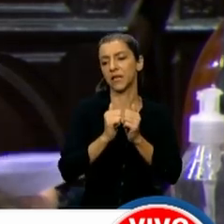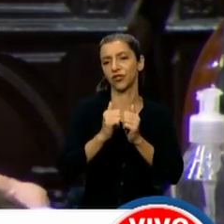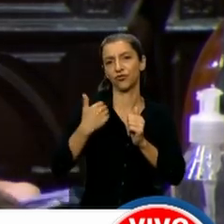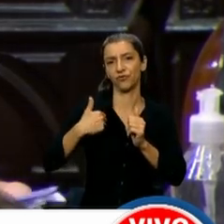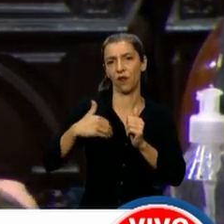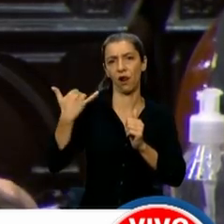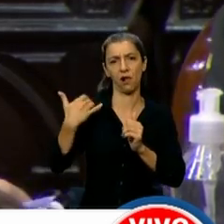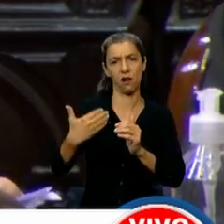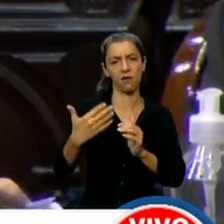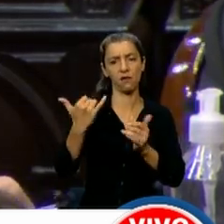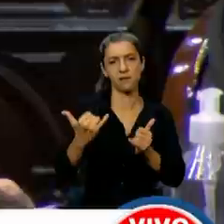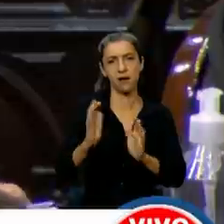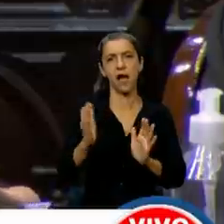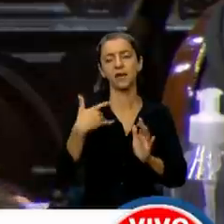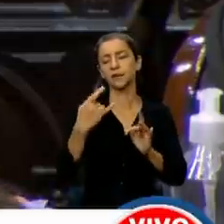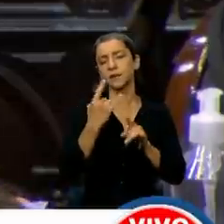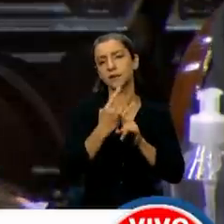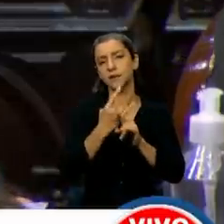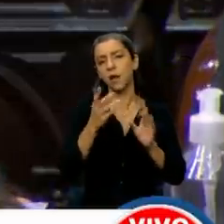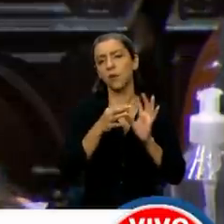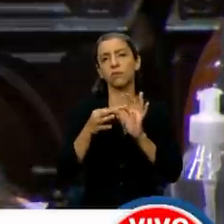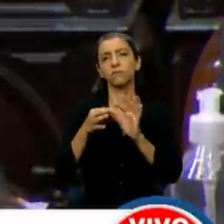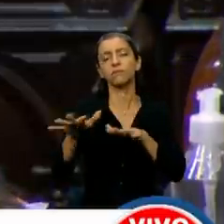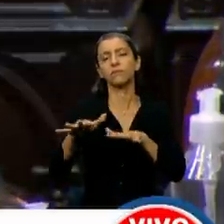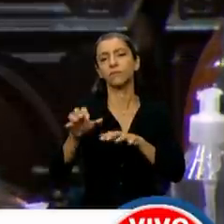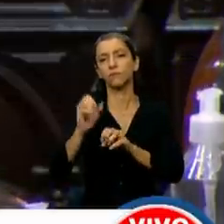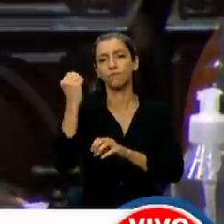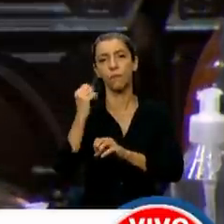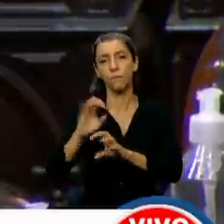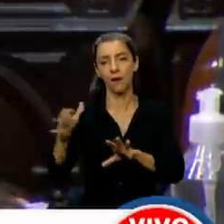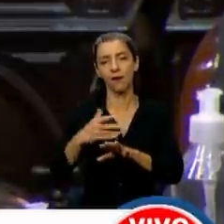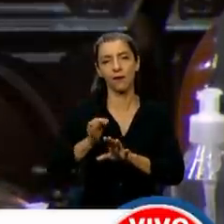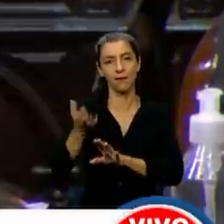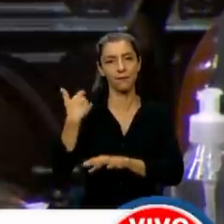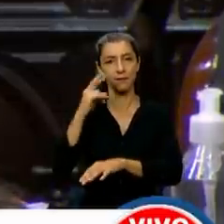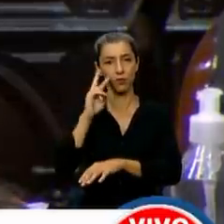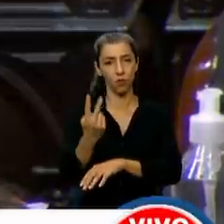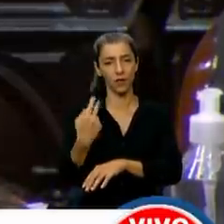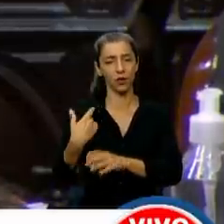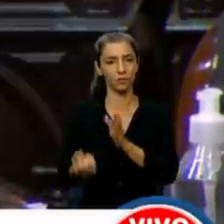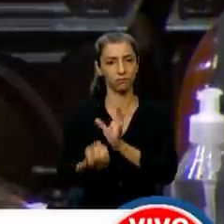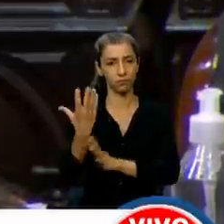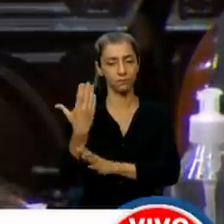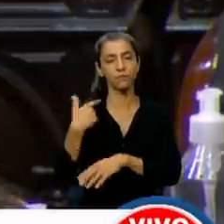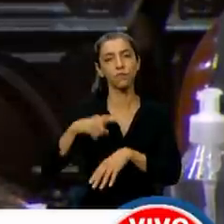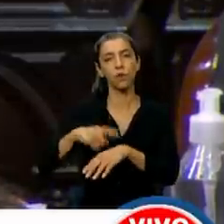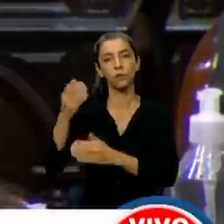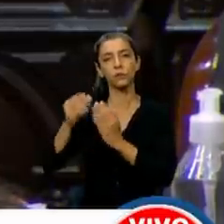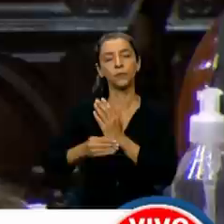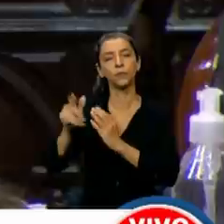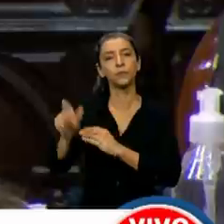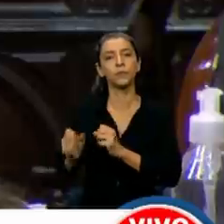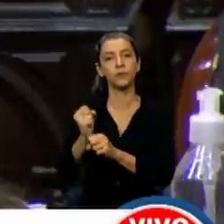país y muy asociada a la crisis porque nació allá por el año 2002 justamente era ministra de trabajo la